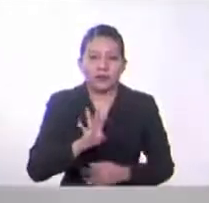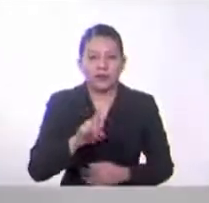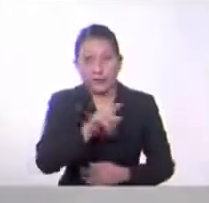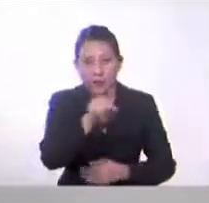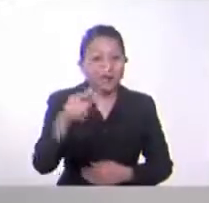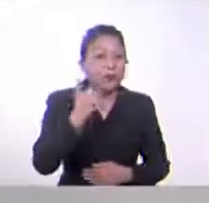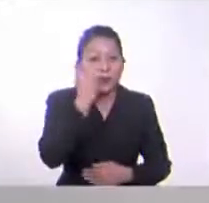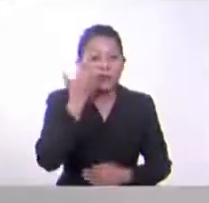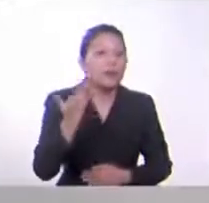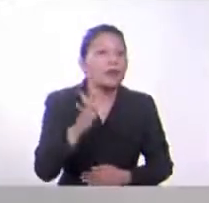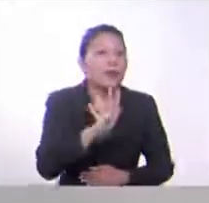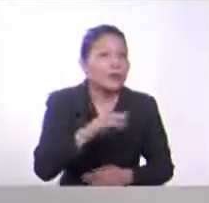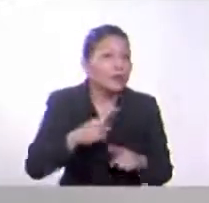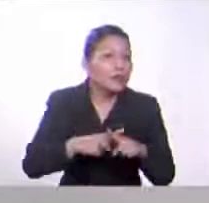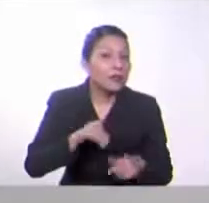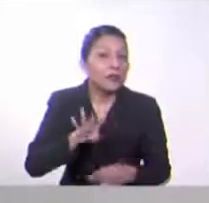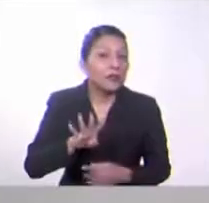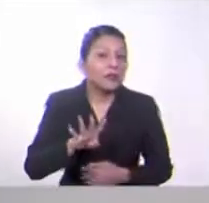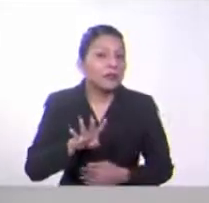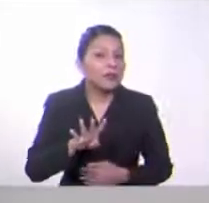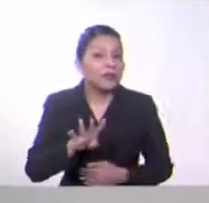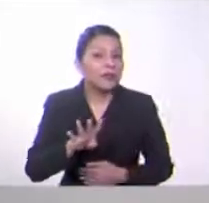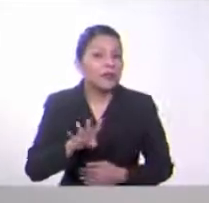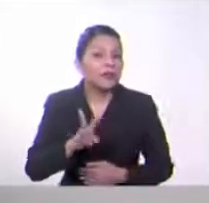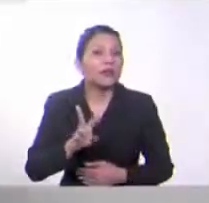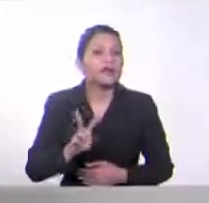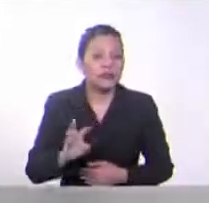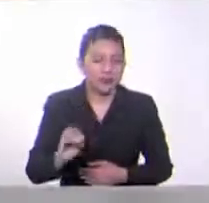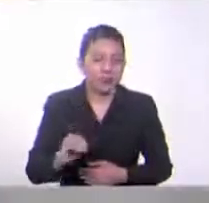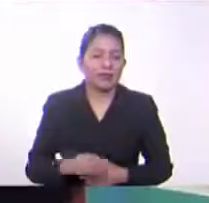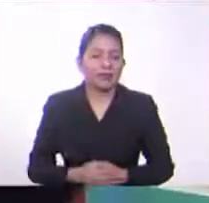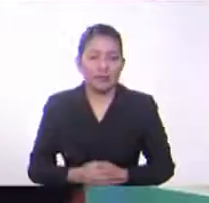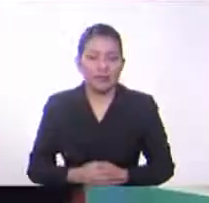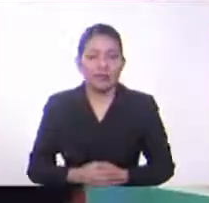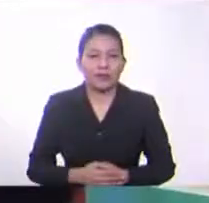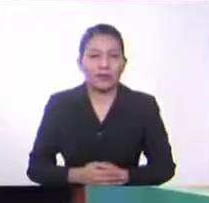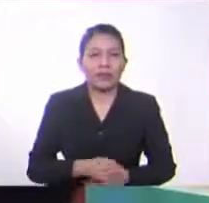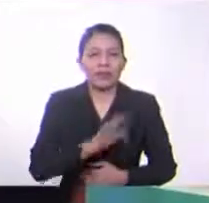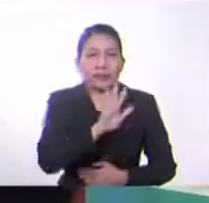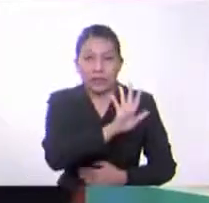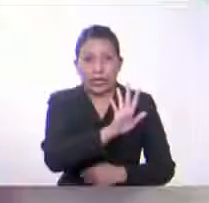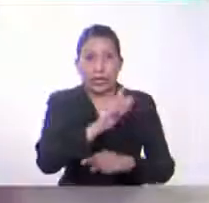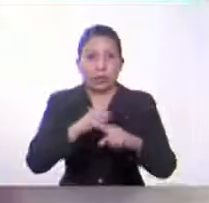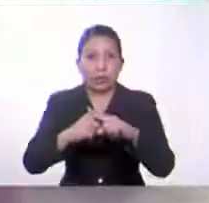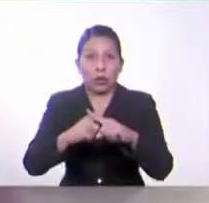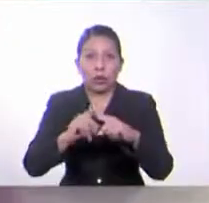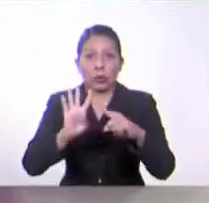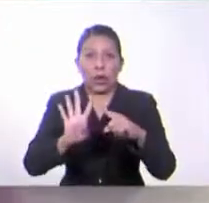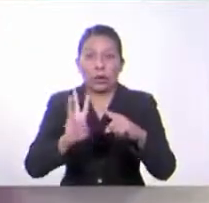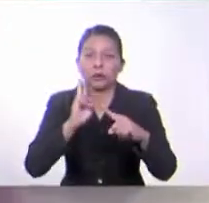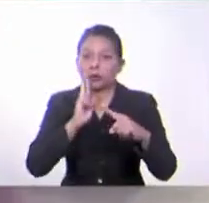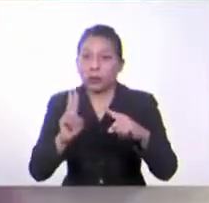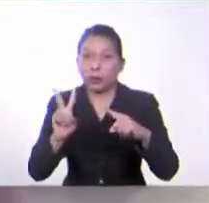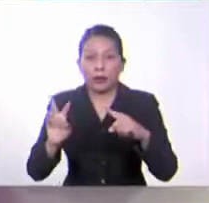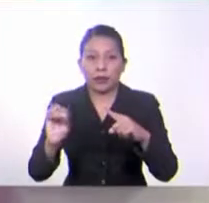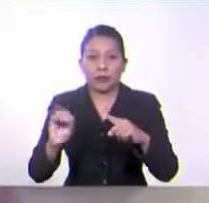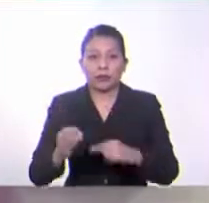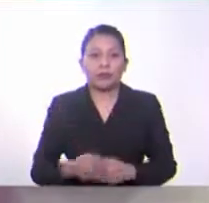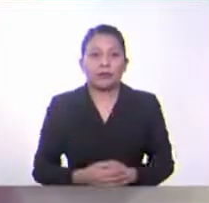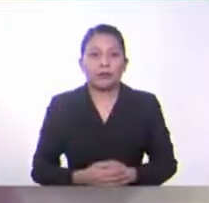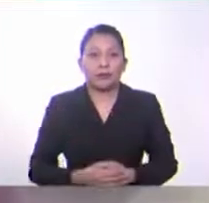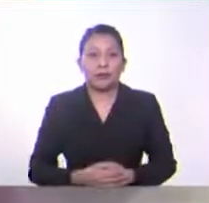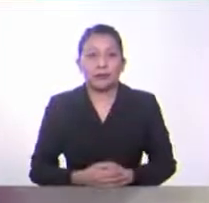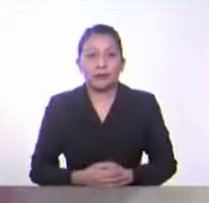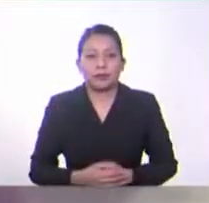realidad. 5 por 4, chicos. ¡20! Sencillo, 20. ¿Nos ayudas a escribirlo? Es decir, que mi